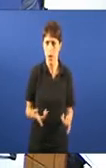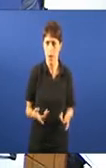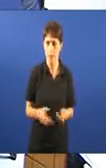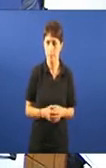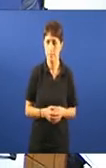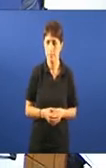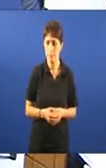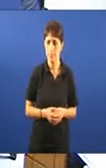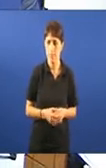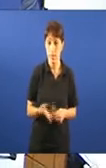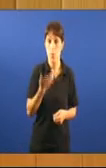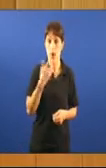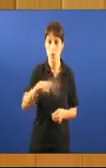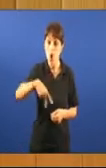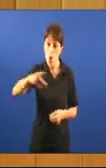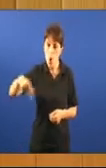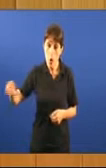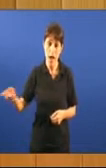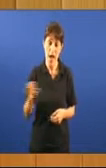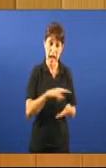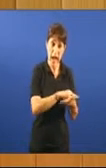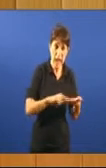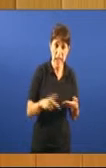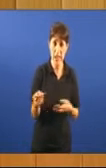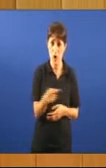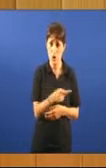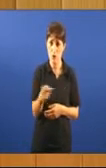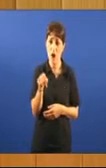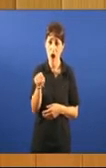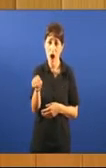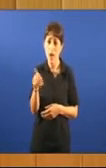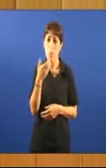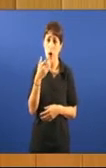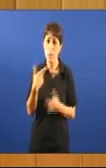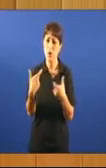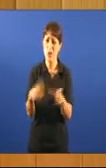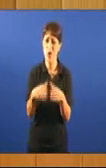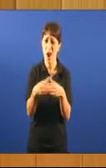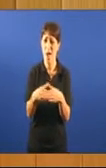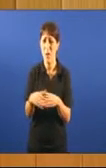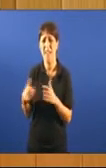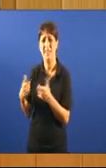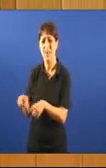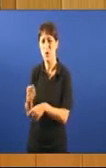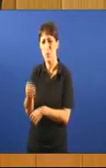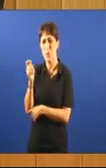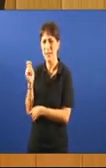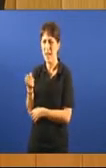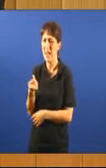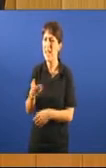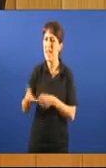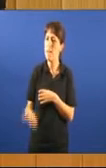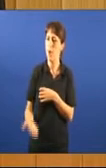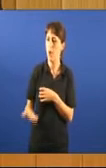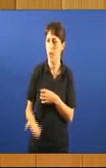mire, Noruega como en Galiza, a pesca e o sector naval son sectores económicos estratégicos. A pesca e o